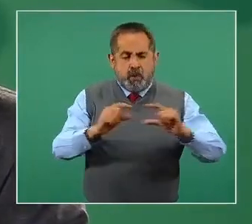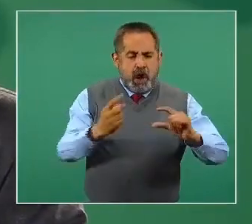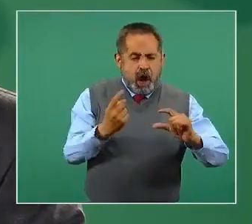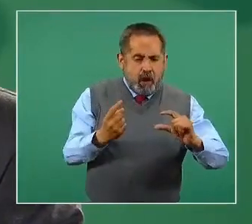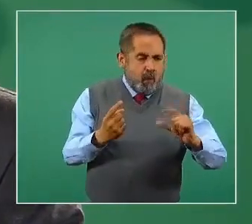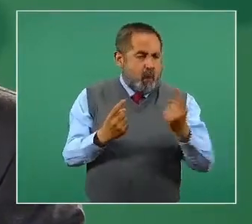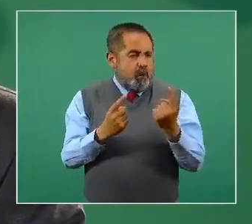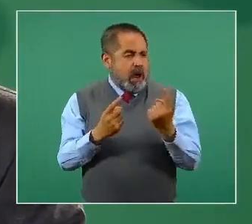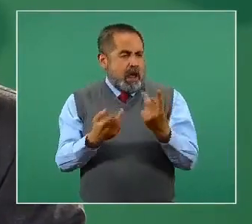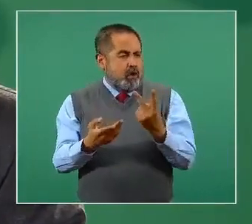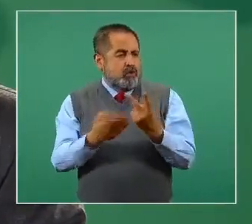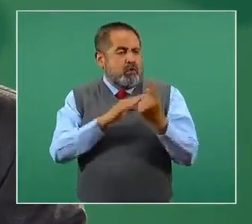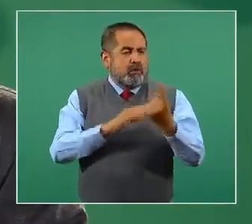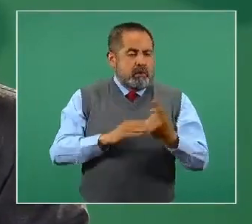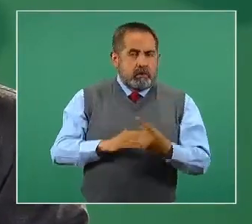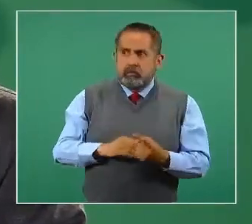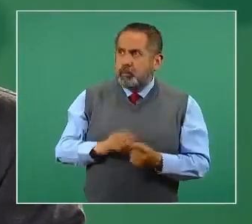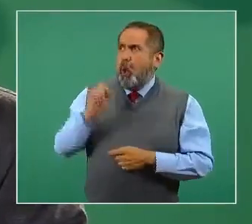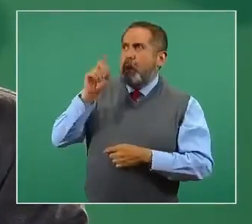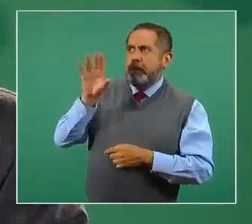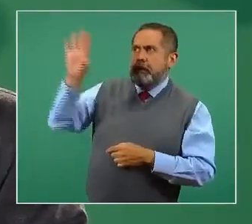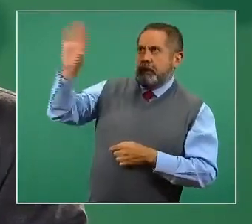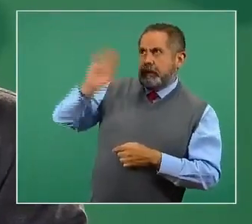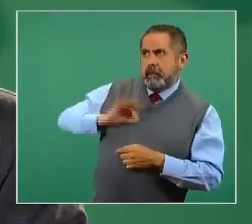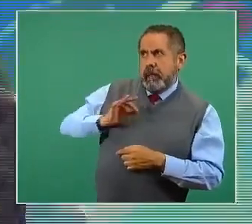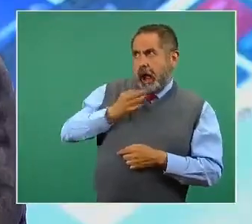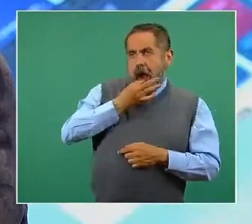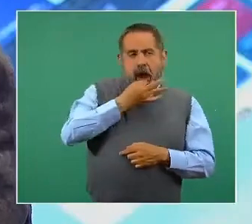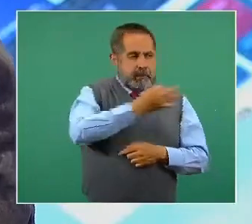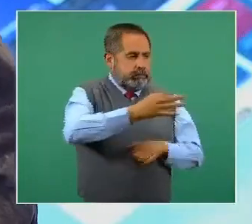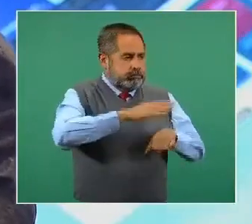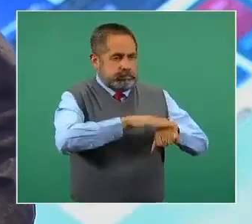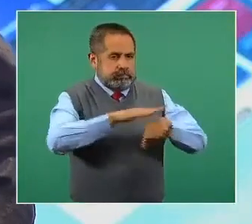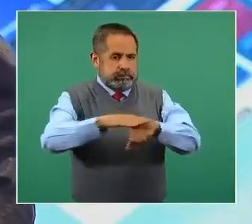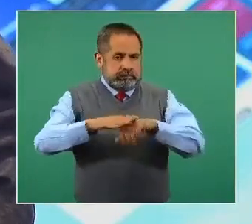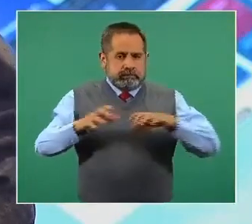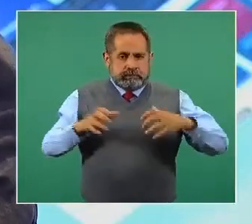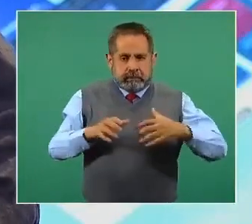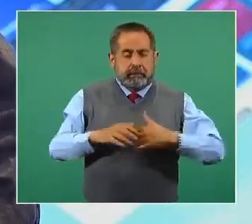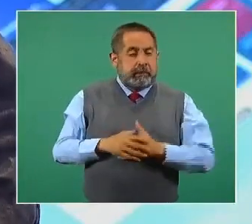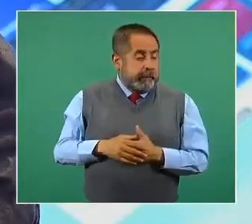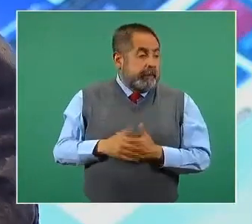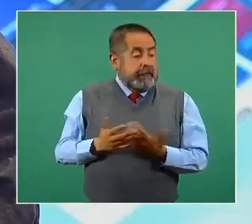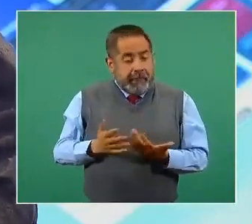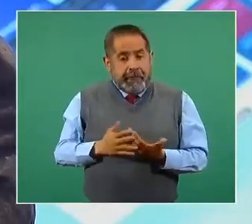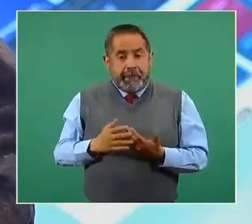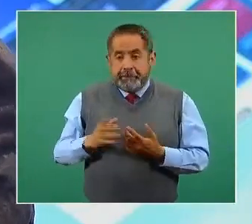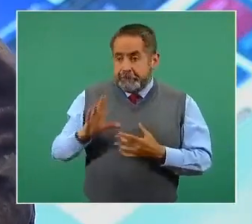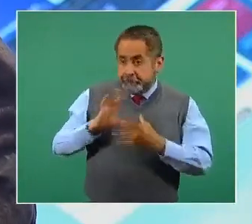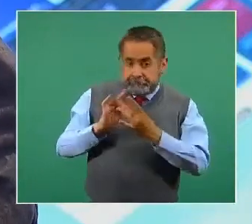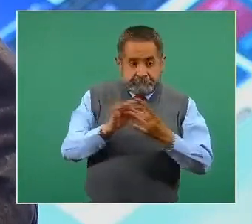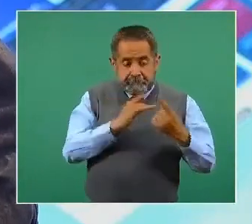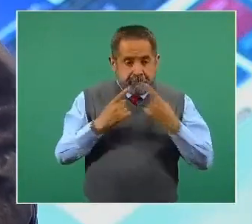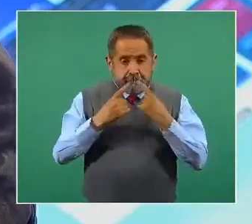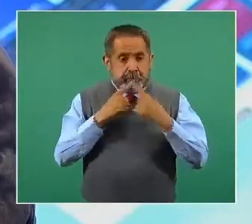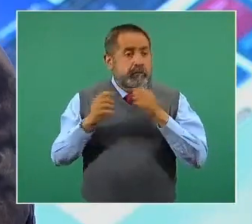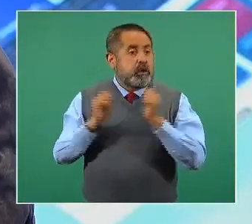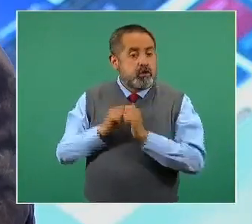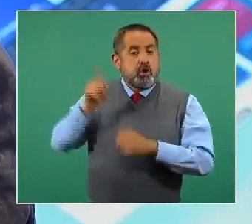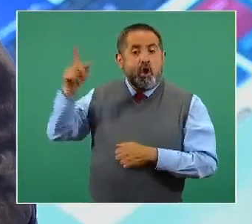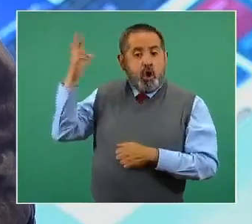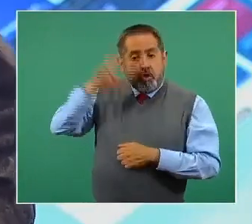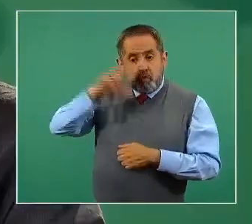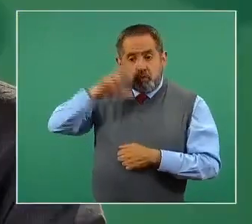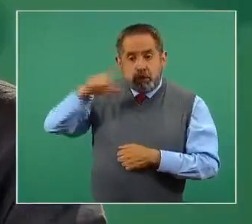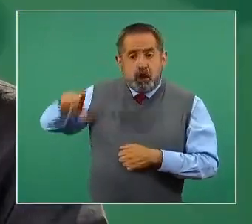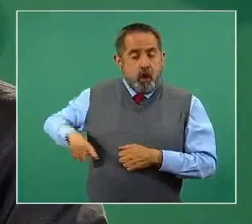traído a México el planteamiento y en paralelo el Fondo Ruso de Inversión